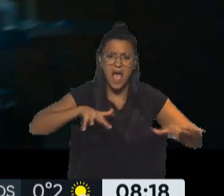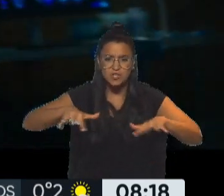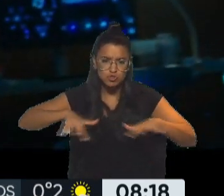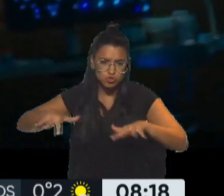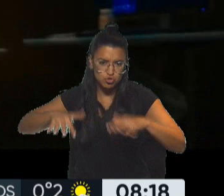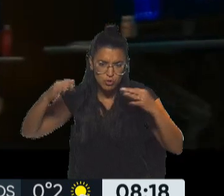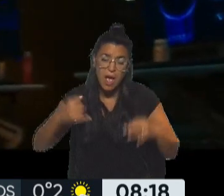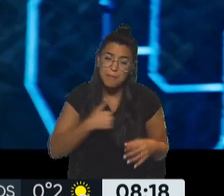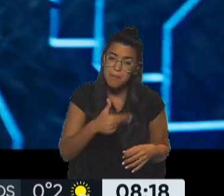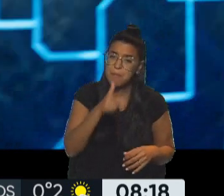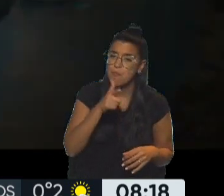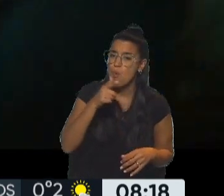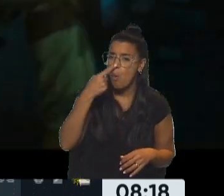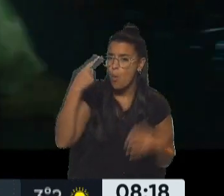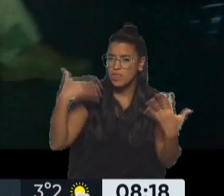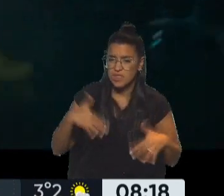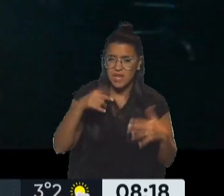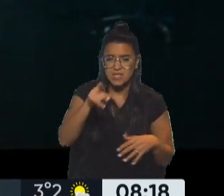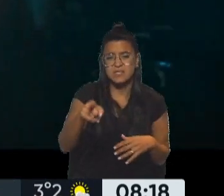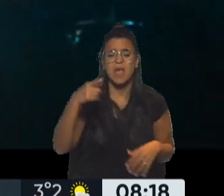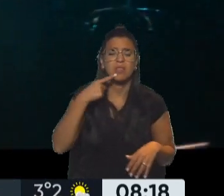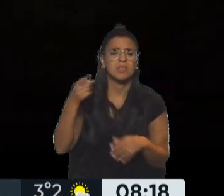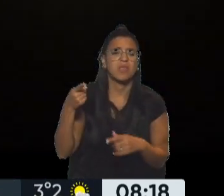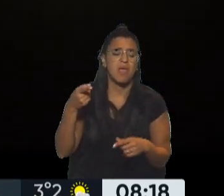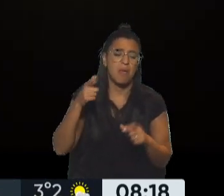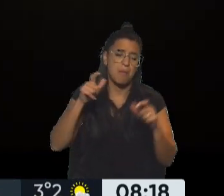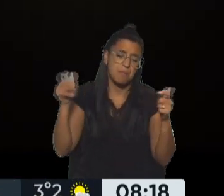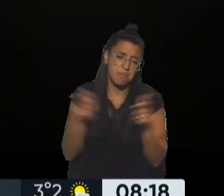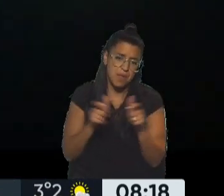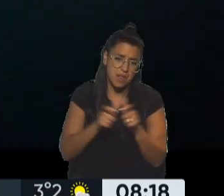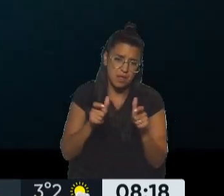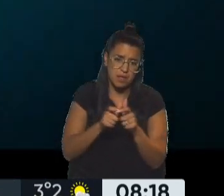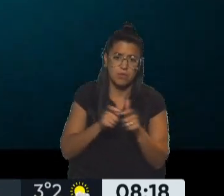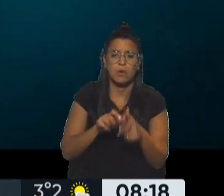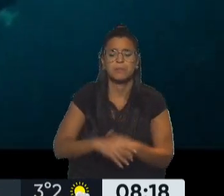me pareció muy interesante esta Pantera Negra, esta secuela, Wakanda por siempre.